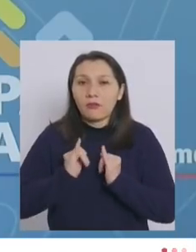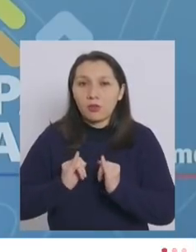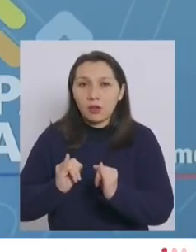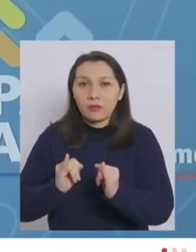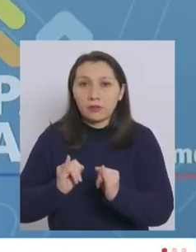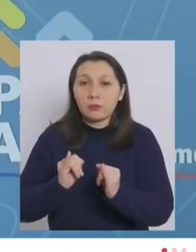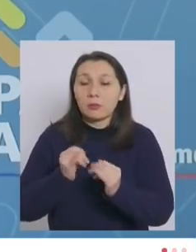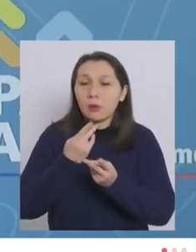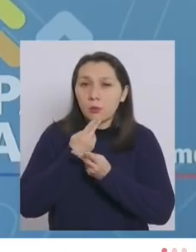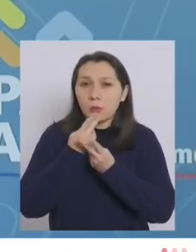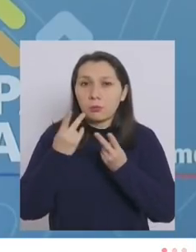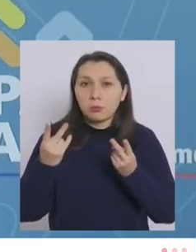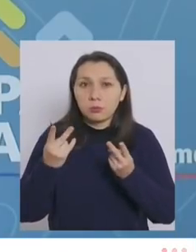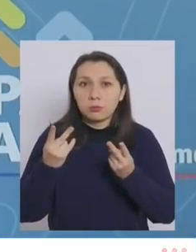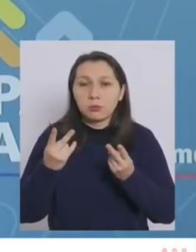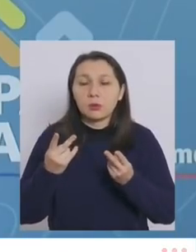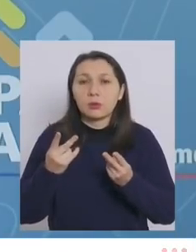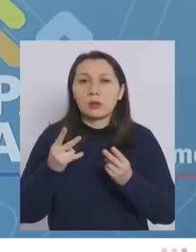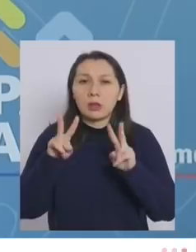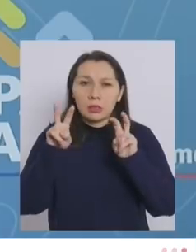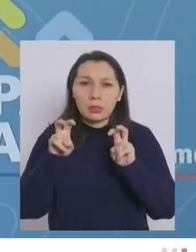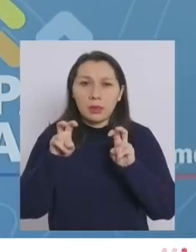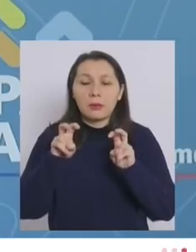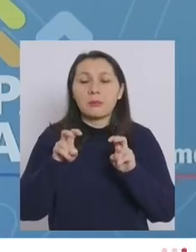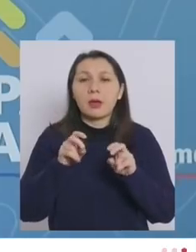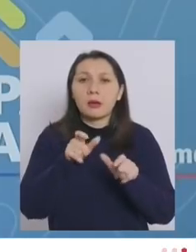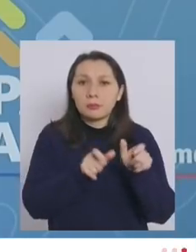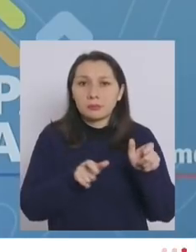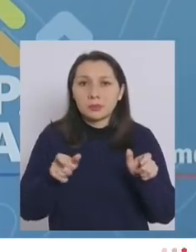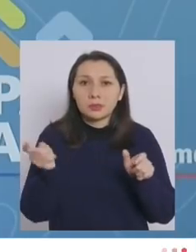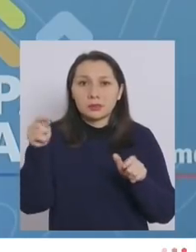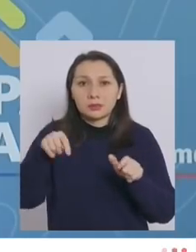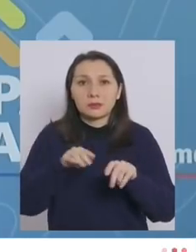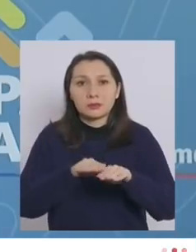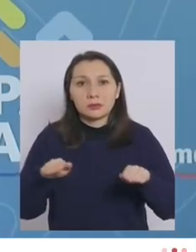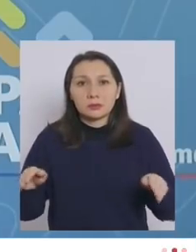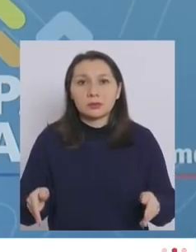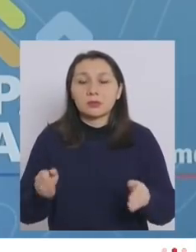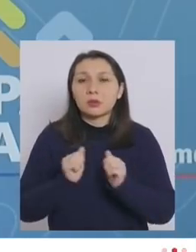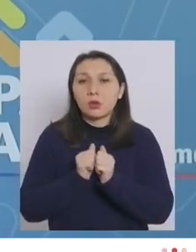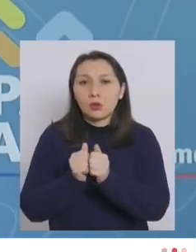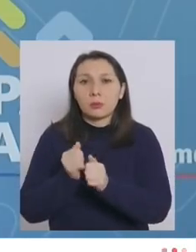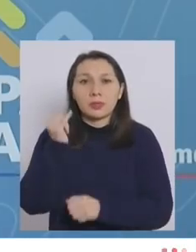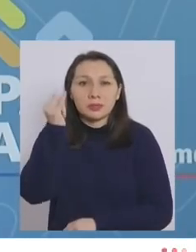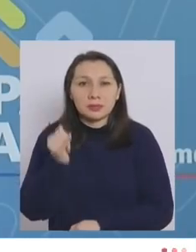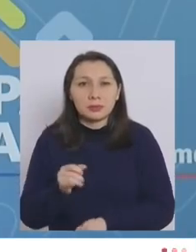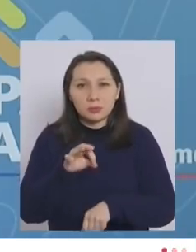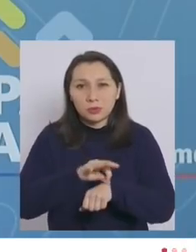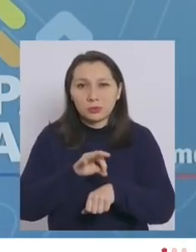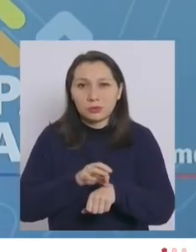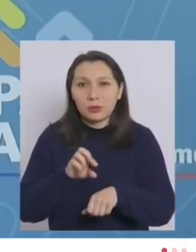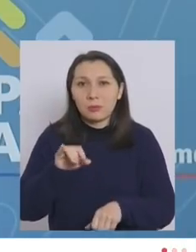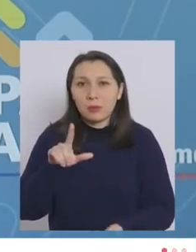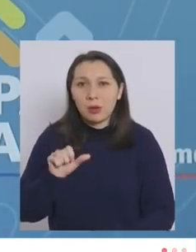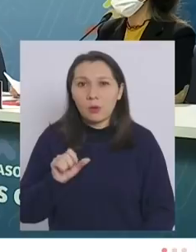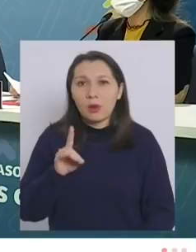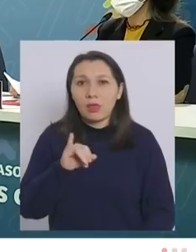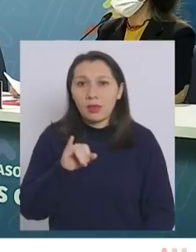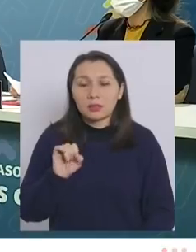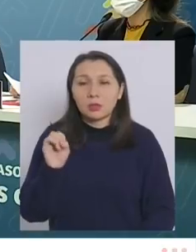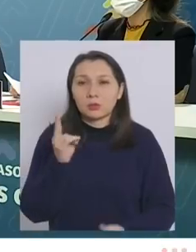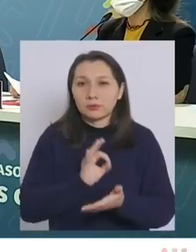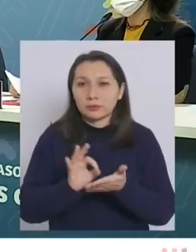a conocer los componentes de la mesa hoy día. Nos acompaña, como siempre, la doctora Paula Daza, subsecretaria de